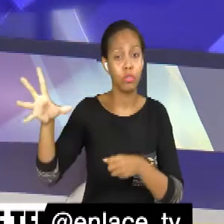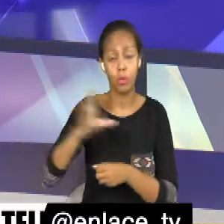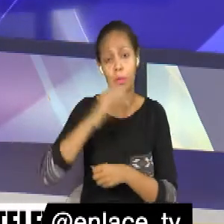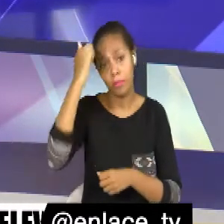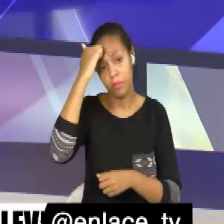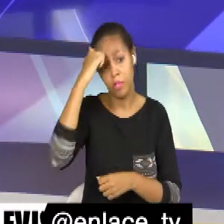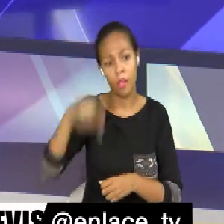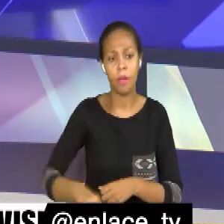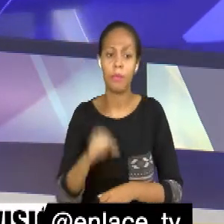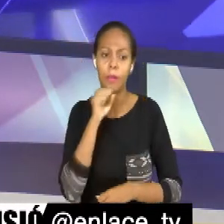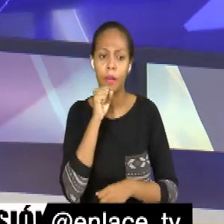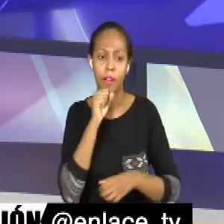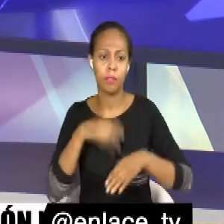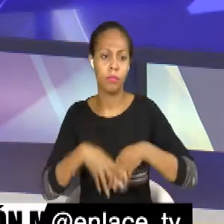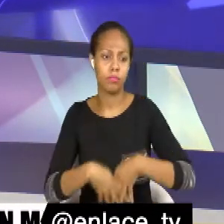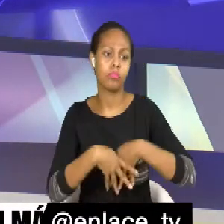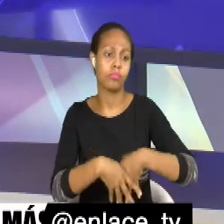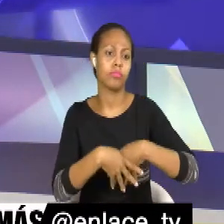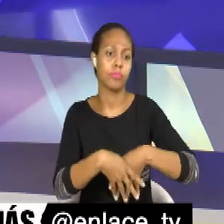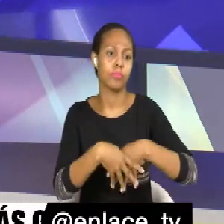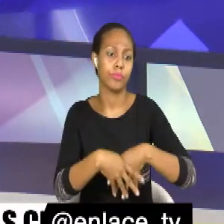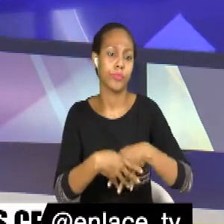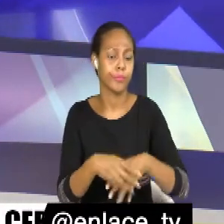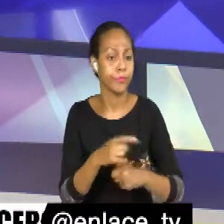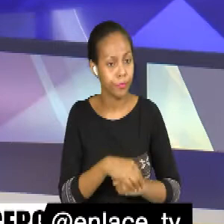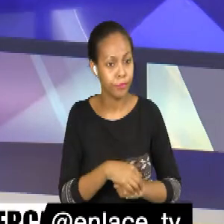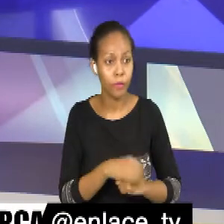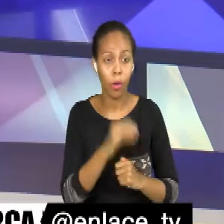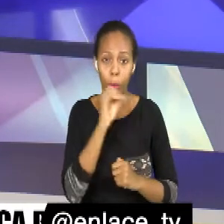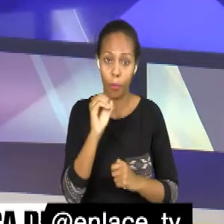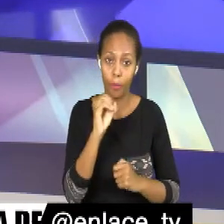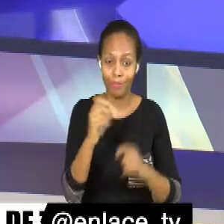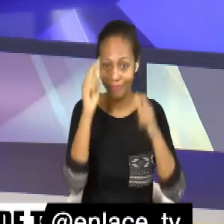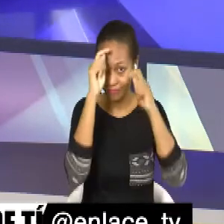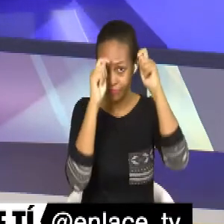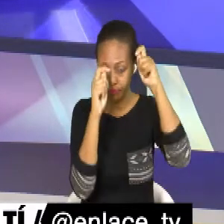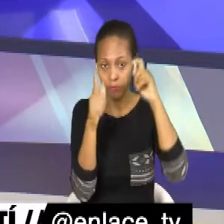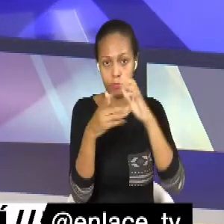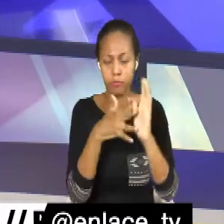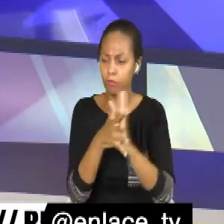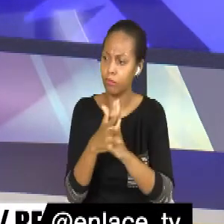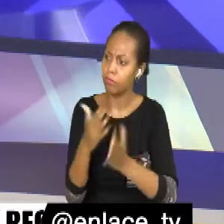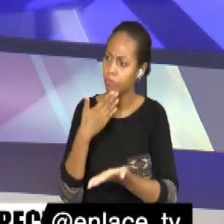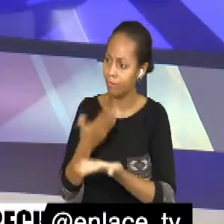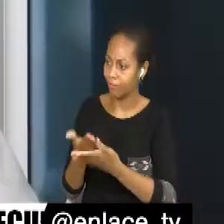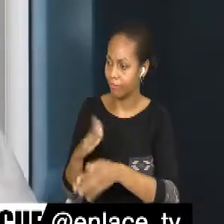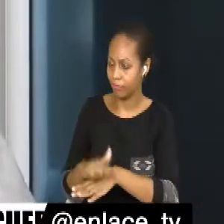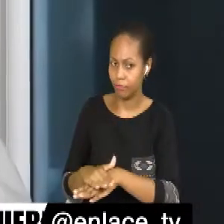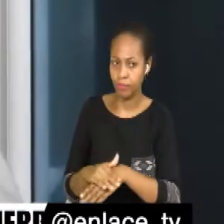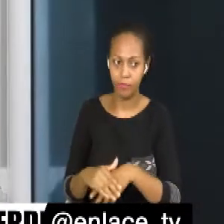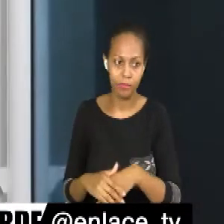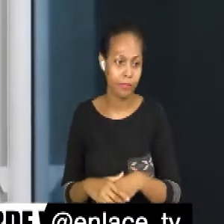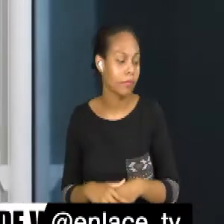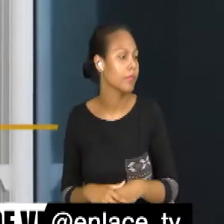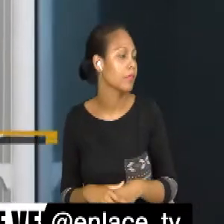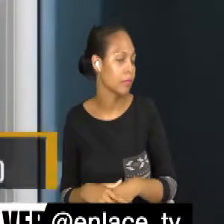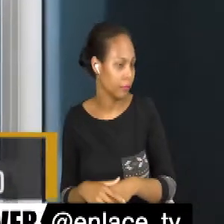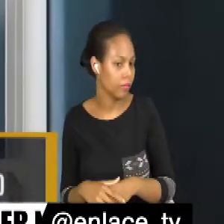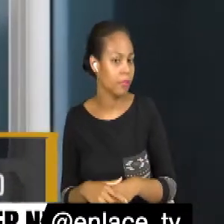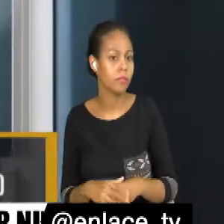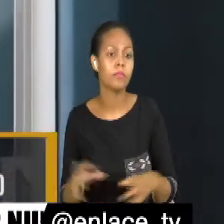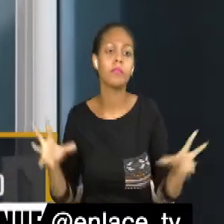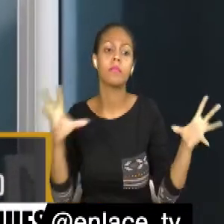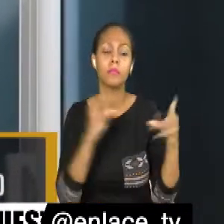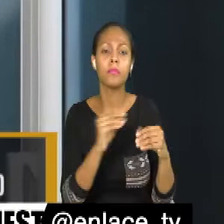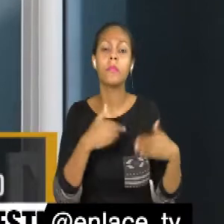director Pedro Severiche se encuentra con Doris Flores, presidente de la CUT. Pedro, adelante y buenas tardes. Un atento saludo a los compañeros en